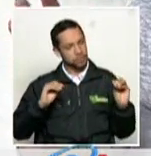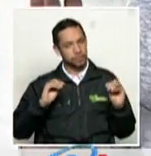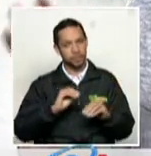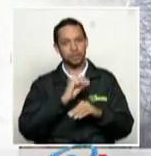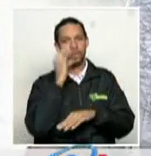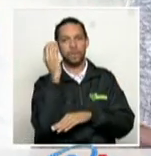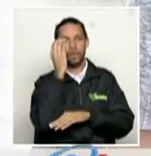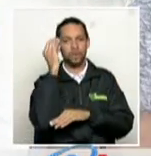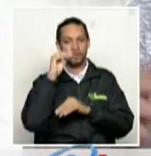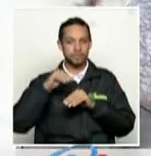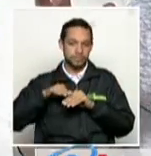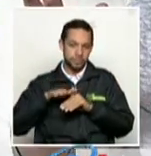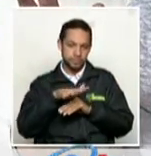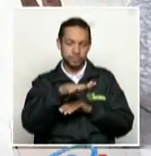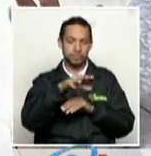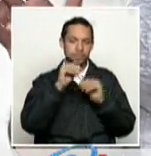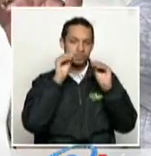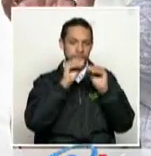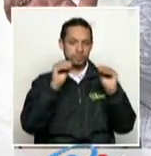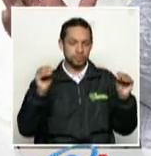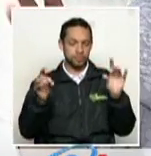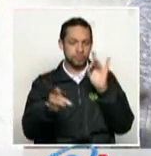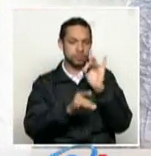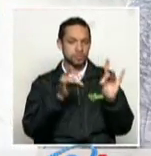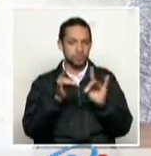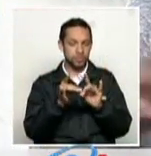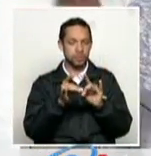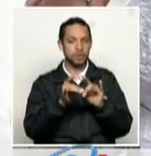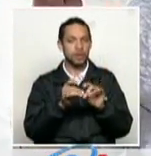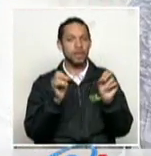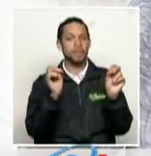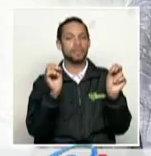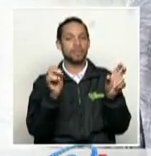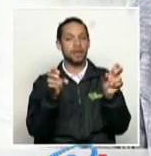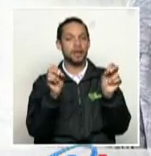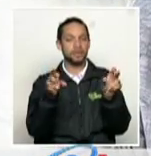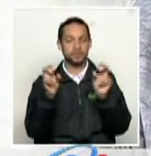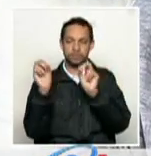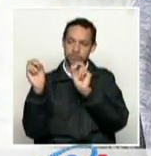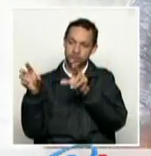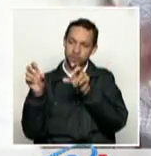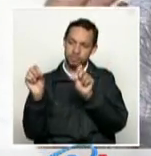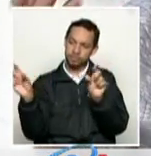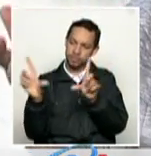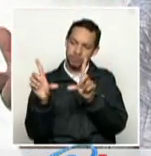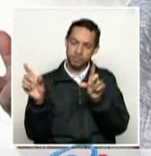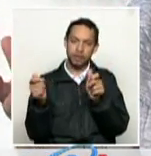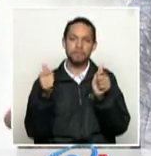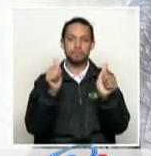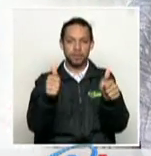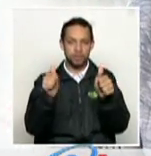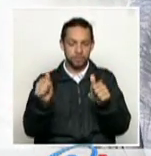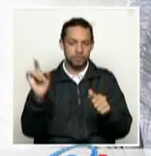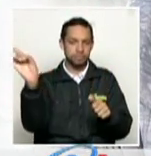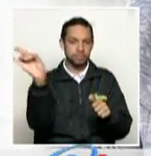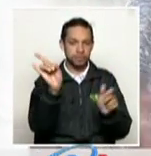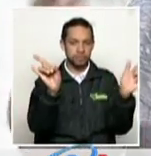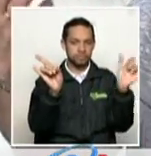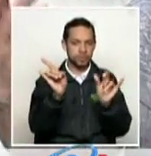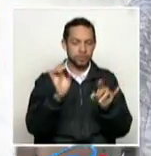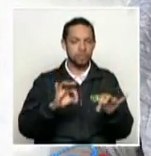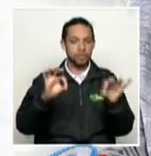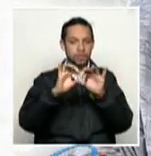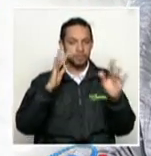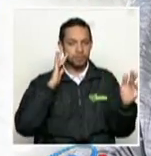país gracias a todos los cableoperadores, a todos los sistemas de televisión que hay en Colombia que tienen la señal satelital de Telecafé. Y